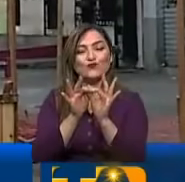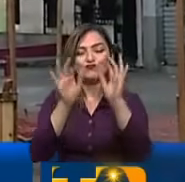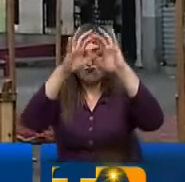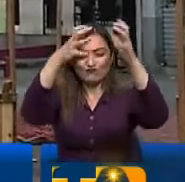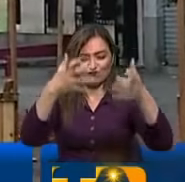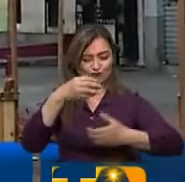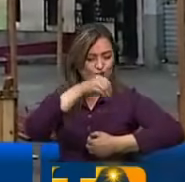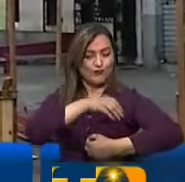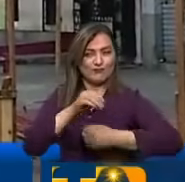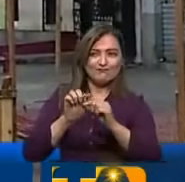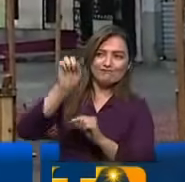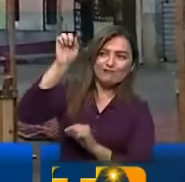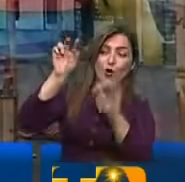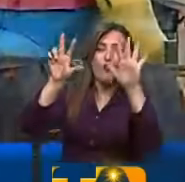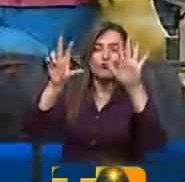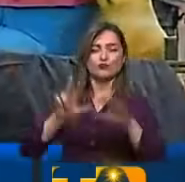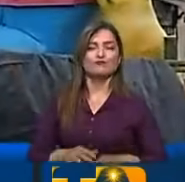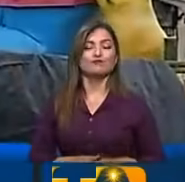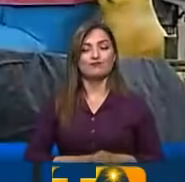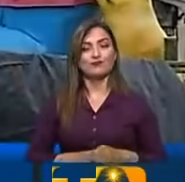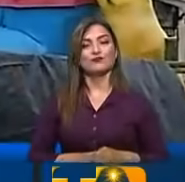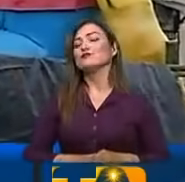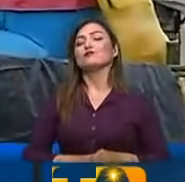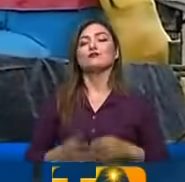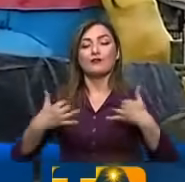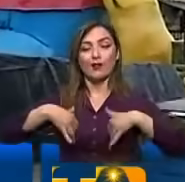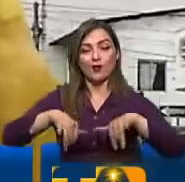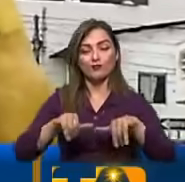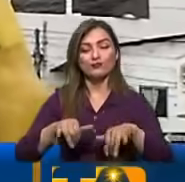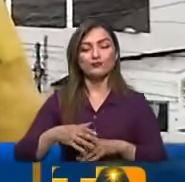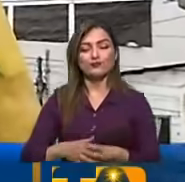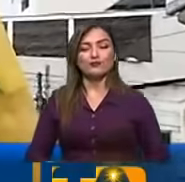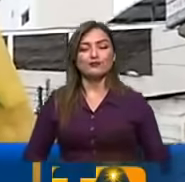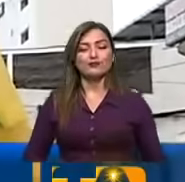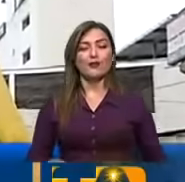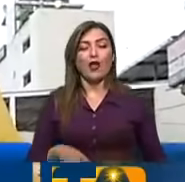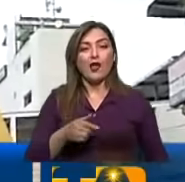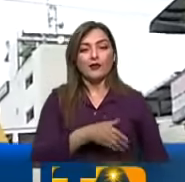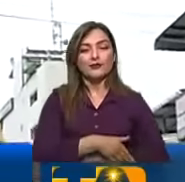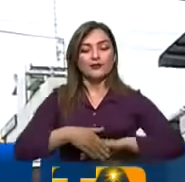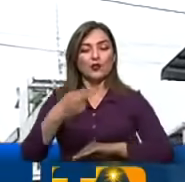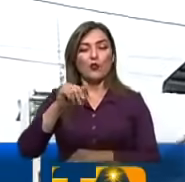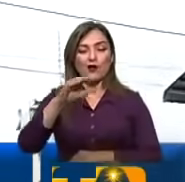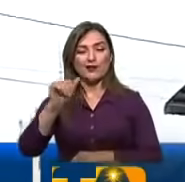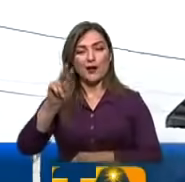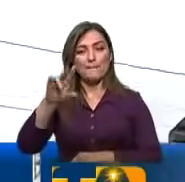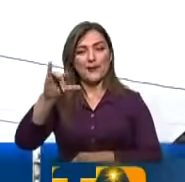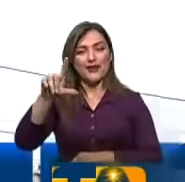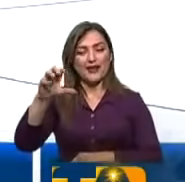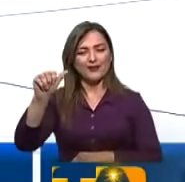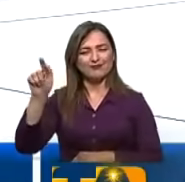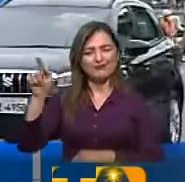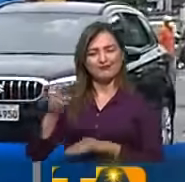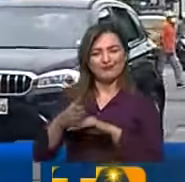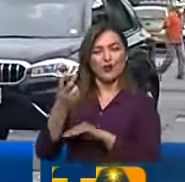El muñeco tiene 8 metros de altura. Siguiendo con el recorrido, en las calles Huancavilca y La 12 encuentran a Bart Simpson con 7 metros